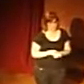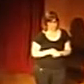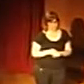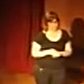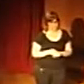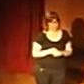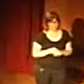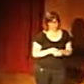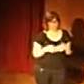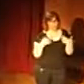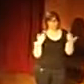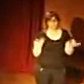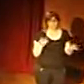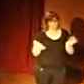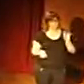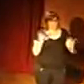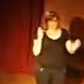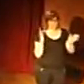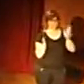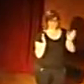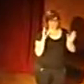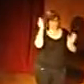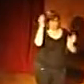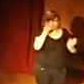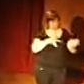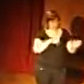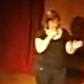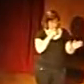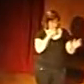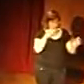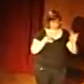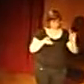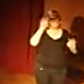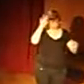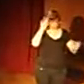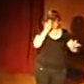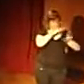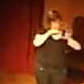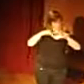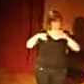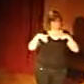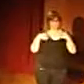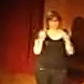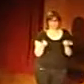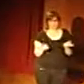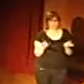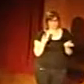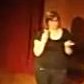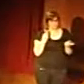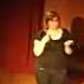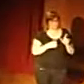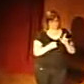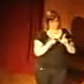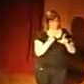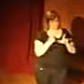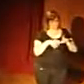inventa Cómo debió ser Sevilla en tiempo de los árabes es decir el monumento I a decir reconstruido llevado hacia